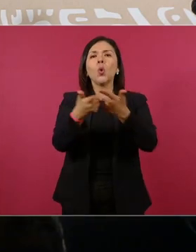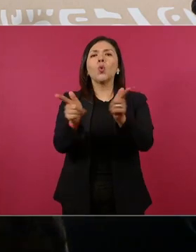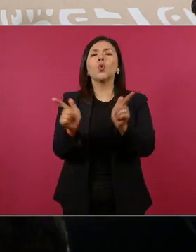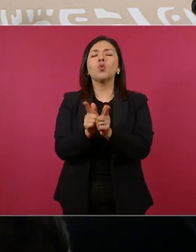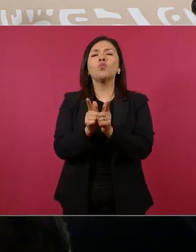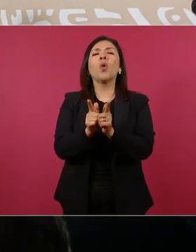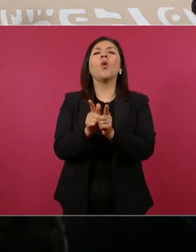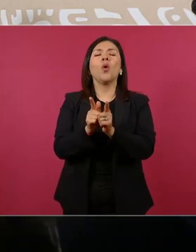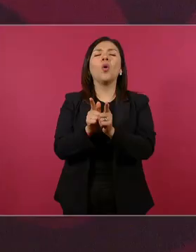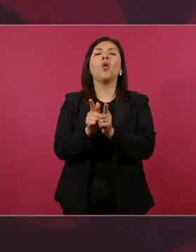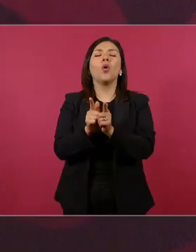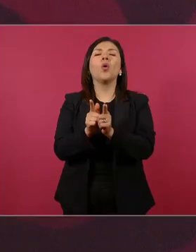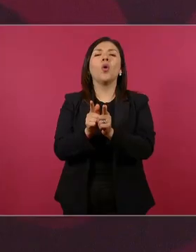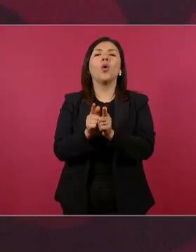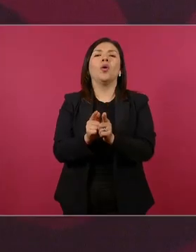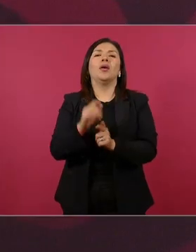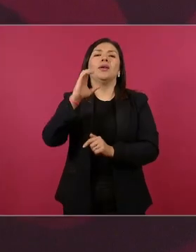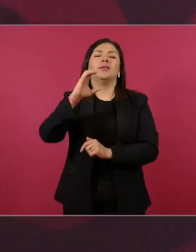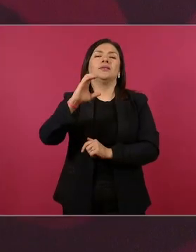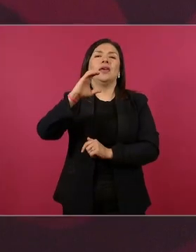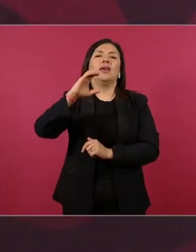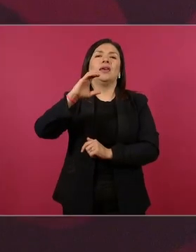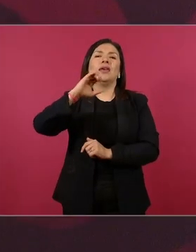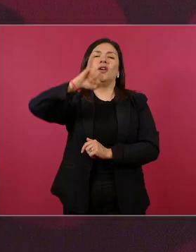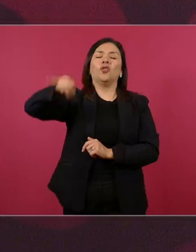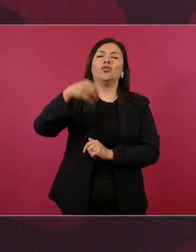Jalisco Nueva Generación.